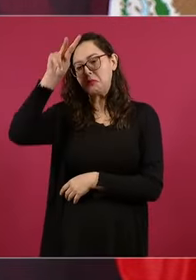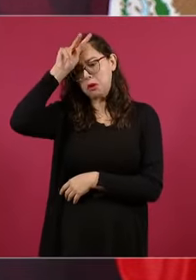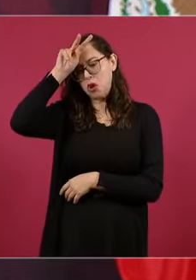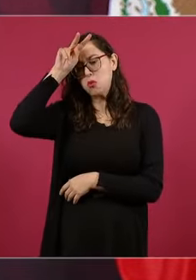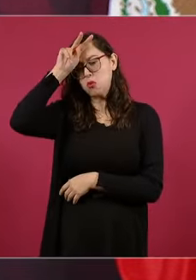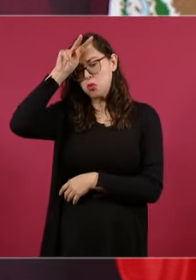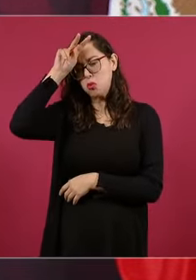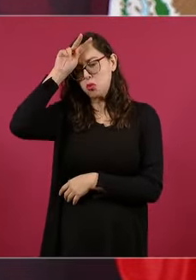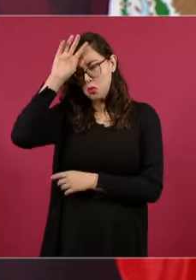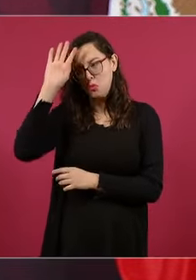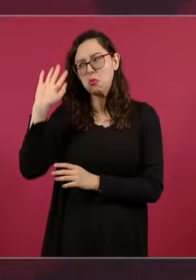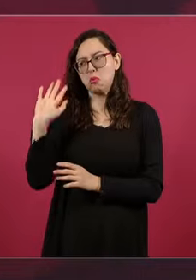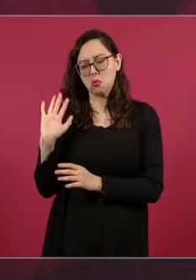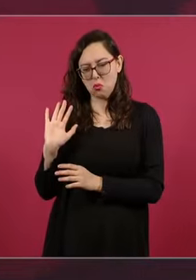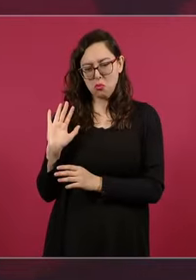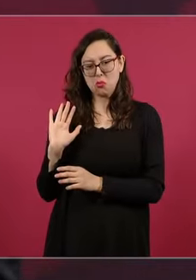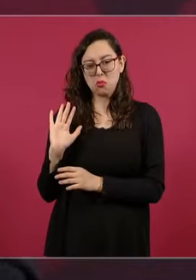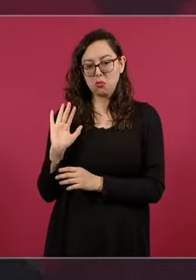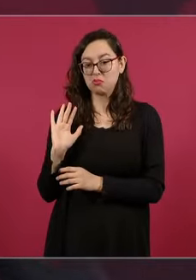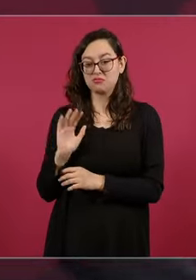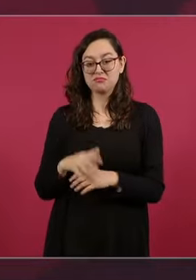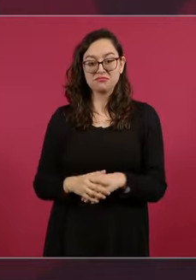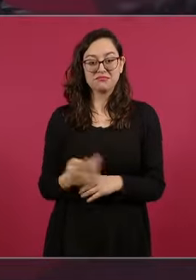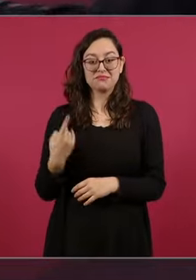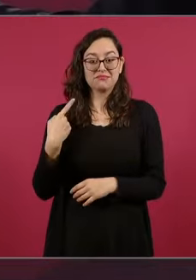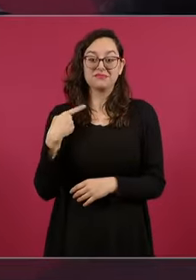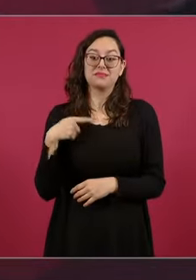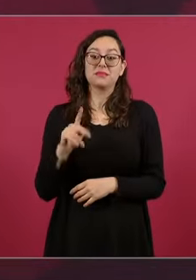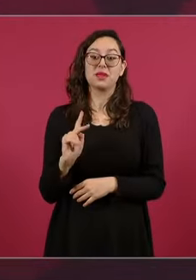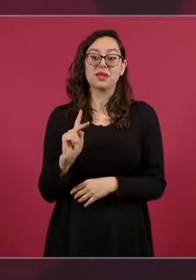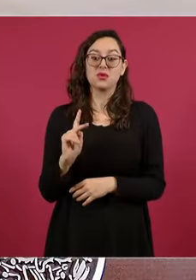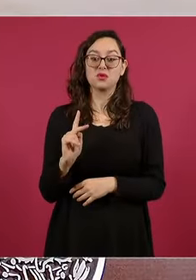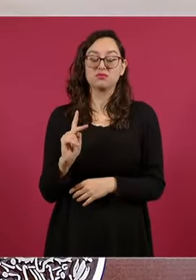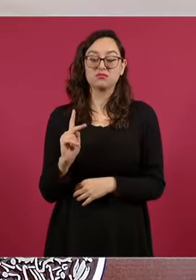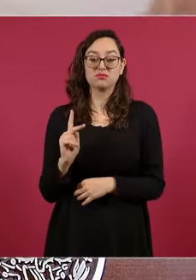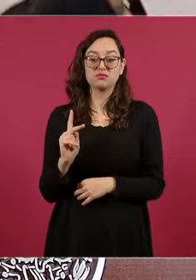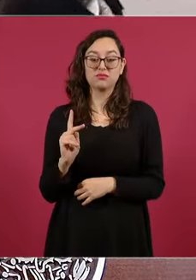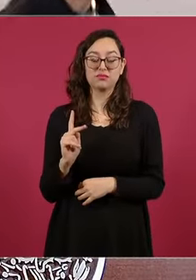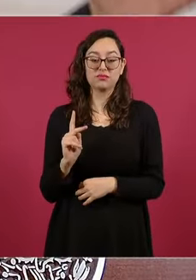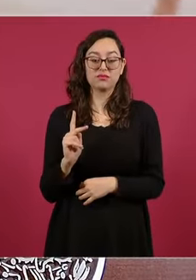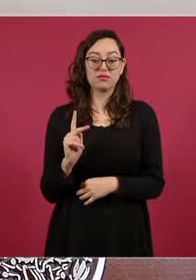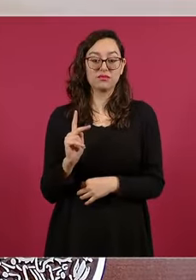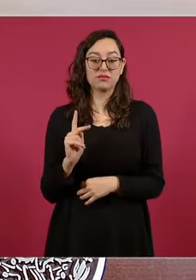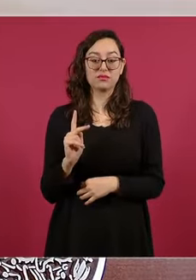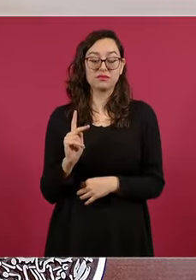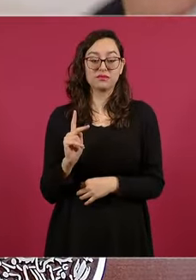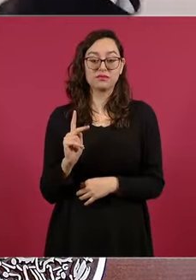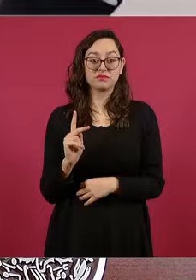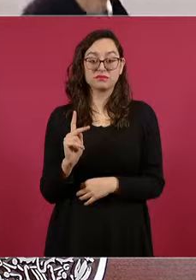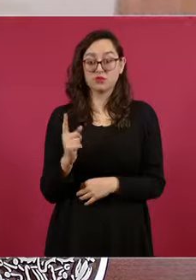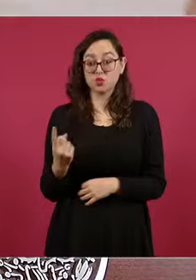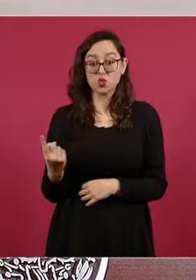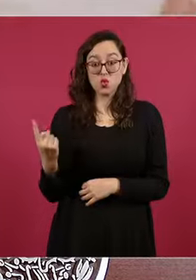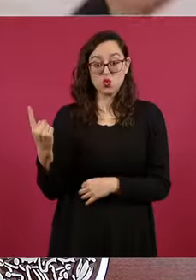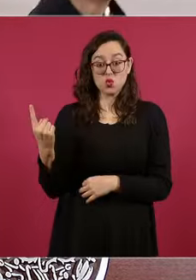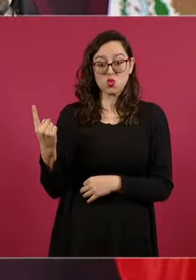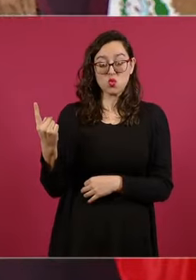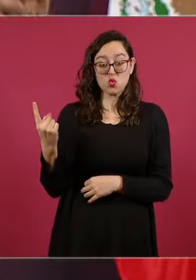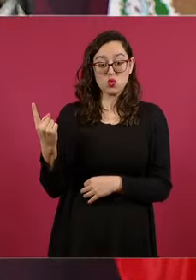pero no es tan